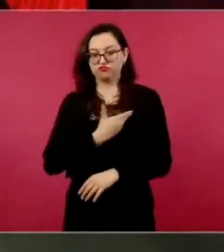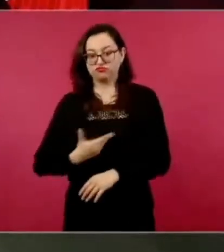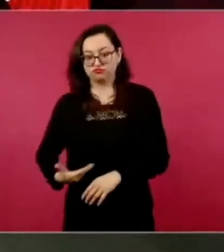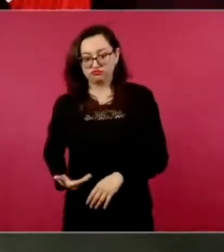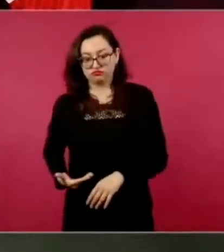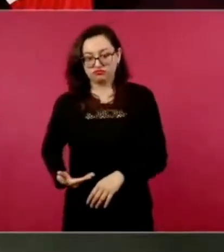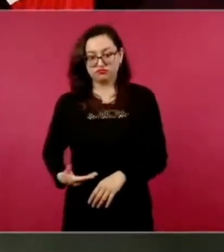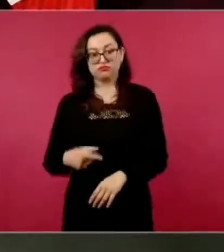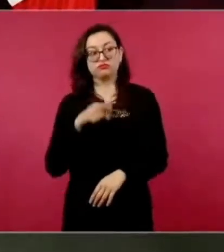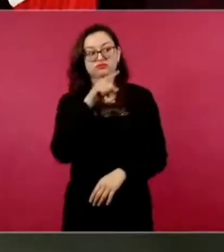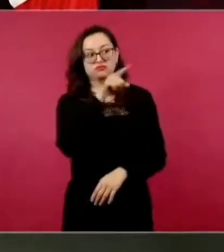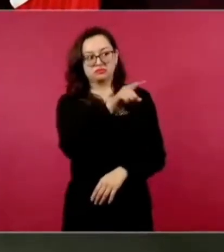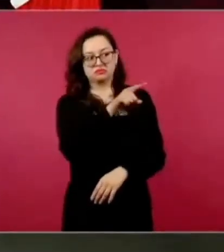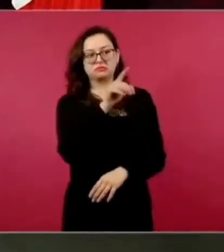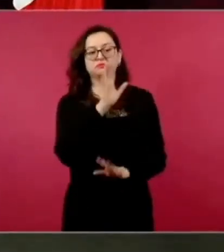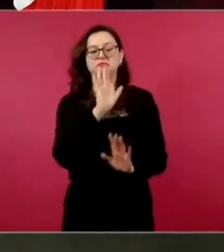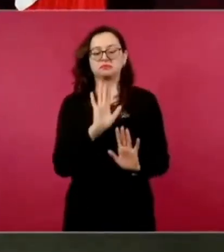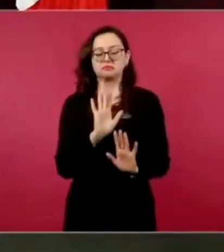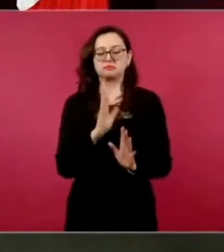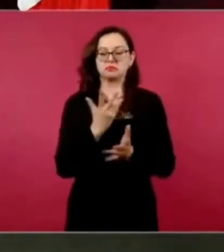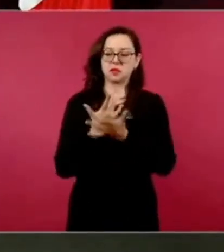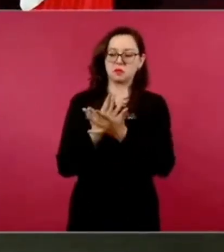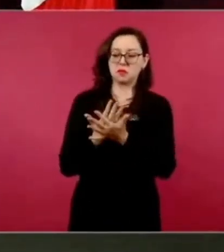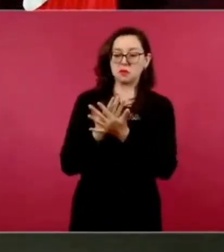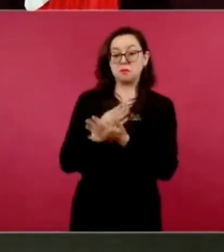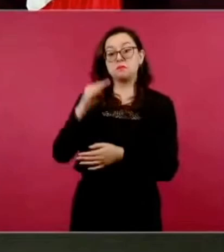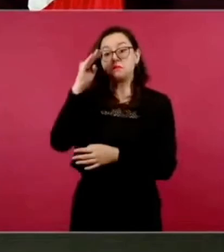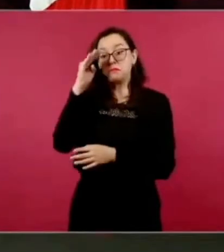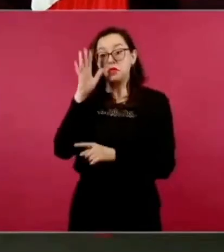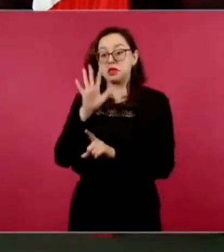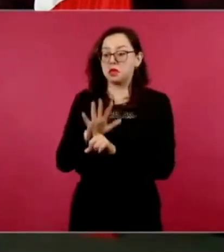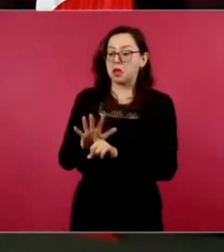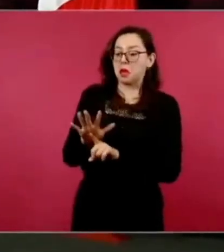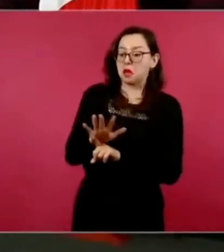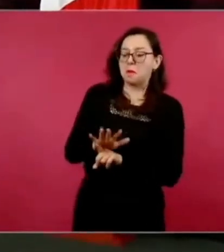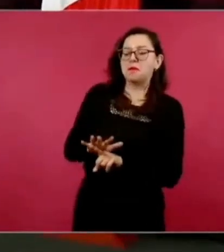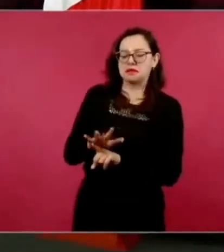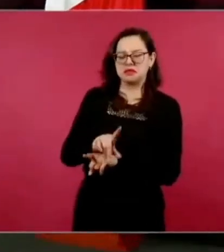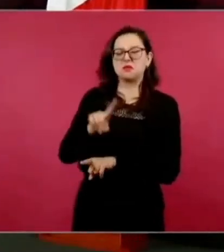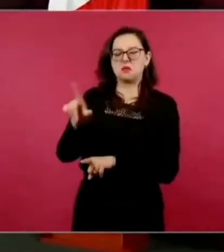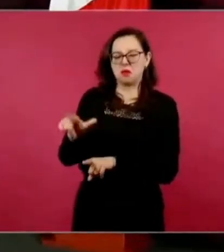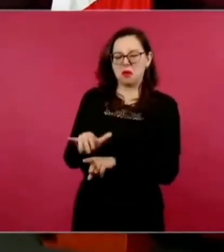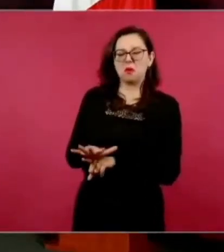pues se quedó todo en silencio. Y qué bueno que hubo prudencia.